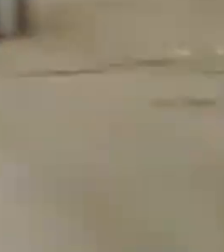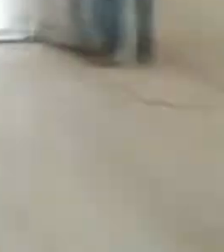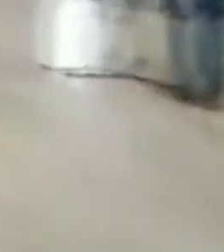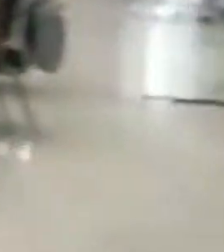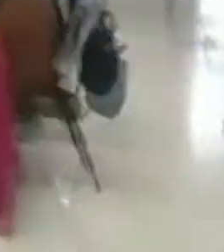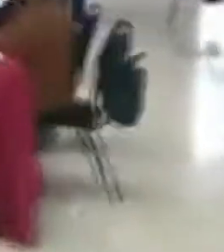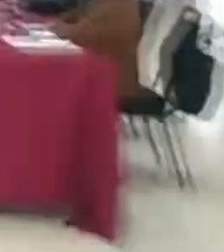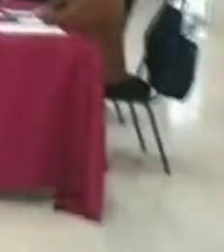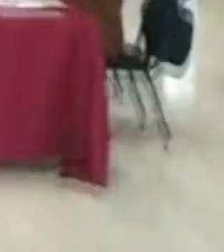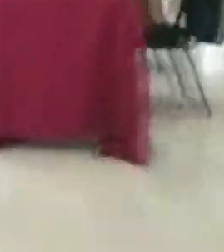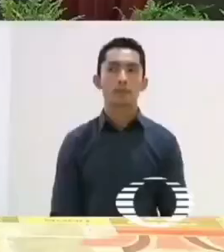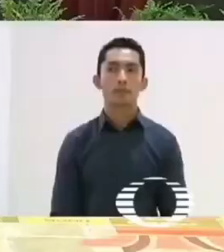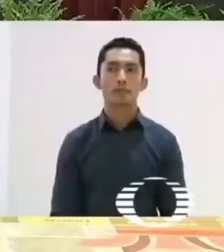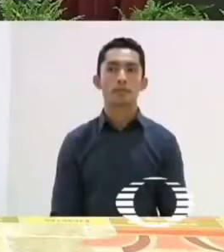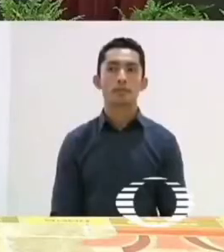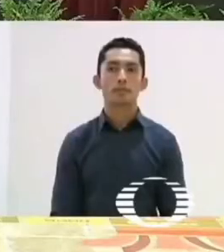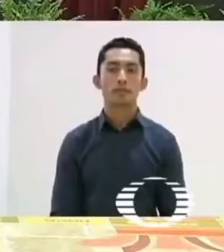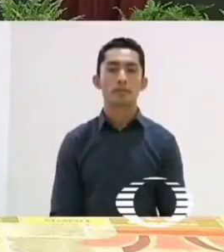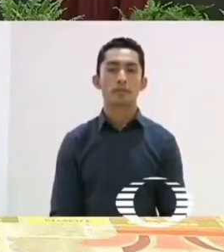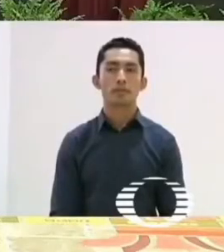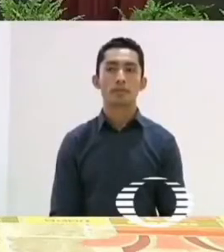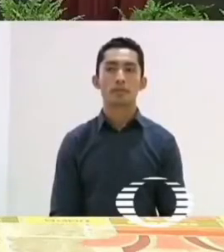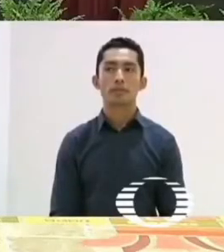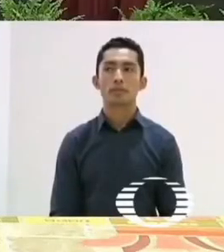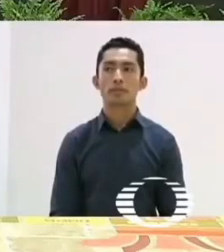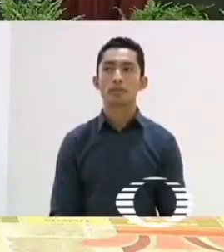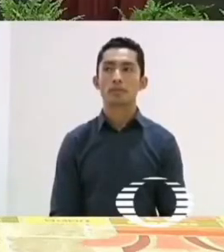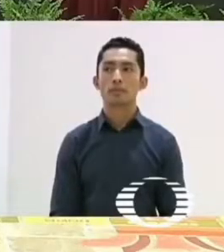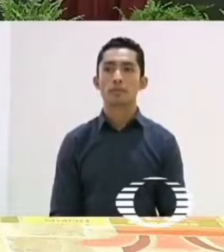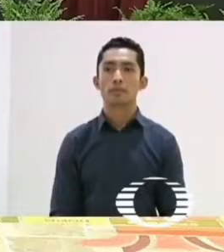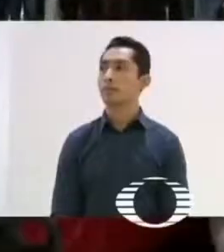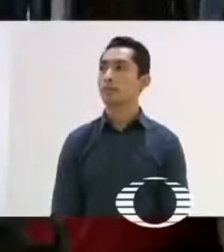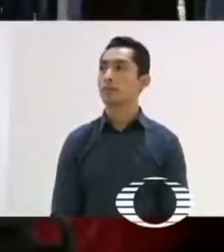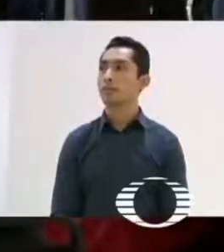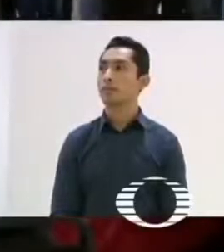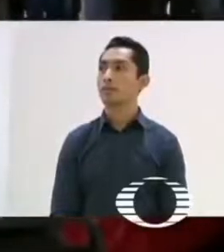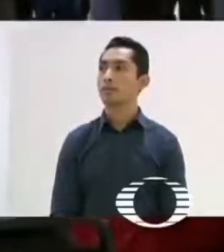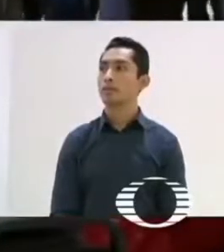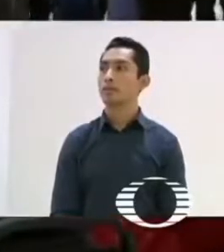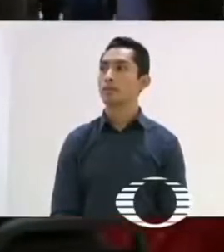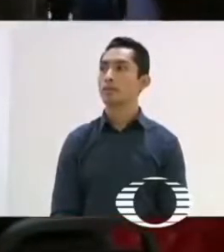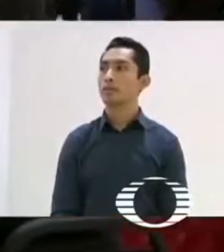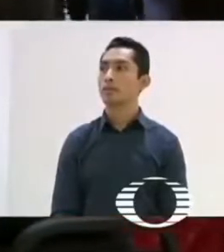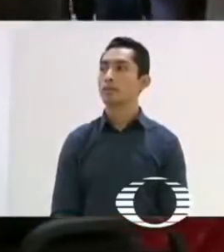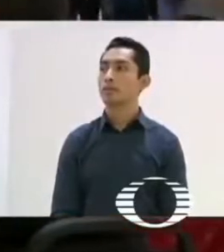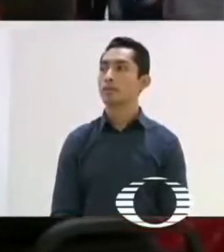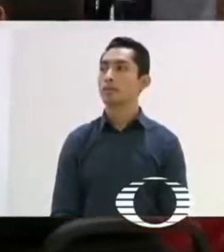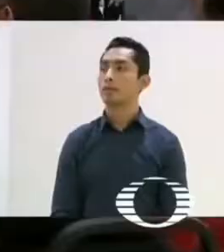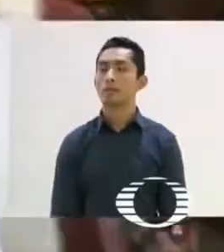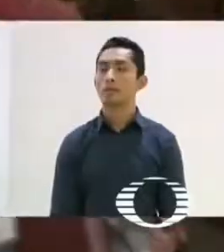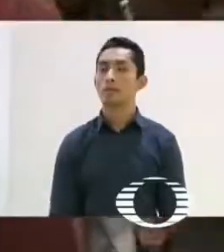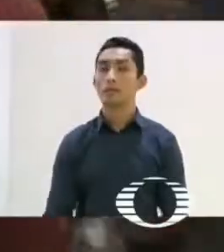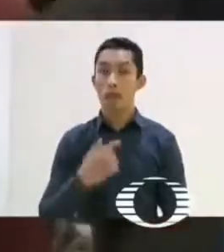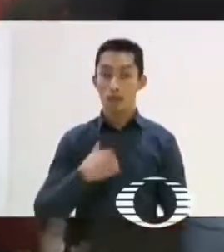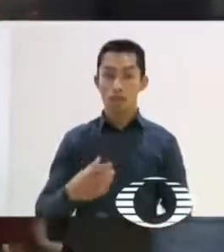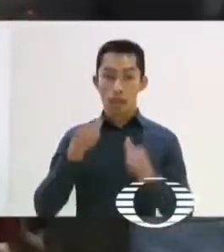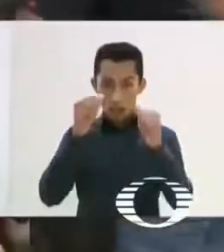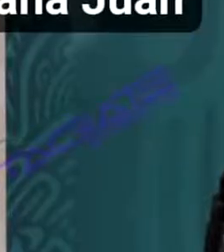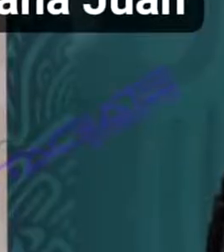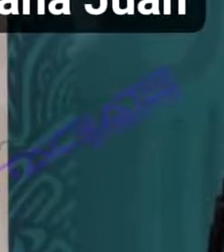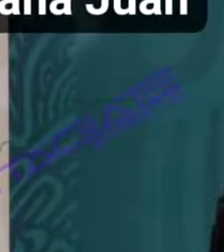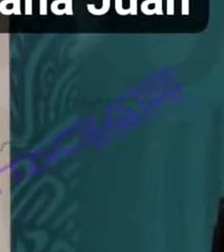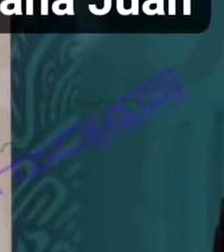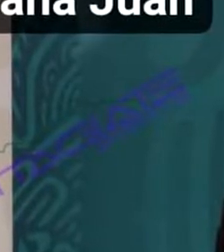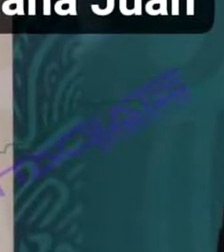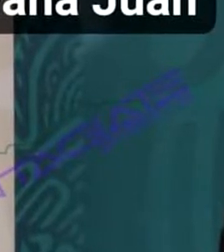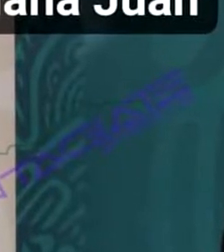Aquí está la ciudadanía. Andrés Manuel se levantó de su asiento sorprendido y con algunas palabras calmó a los ciudadanos que entre gritos se alineaban a un